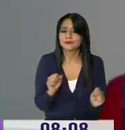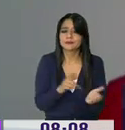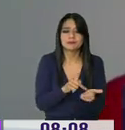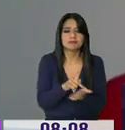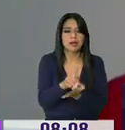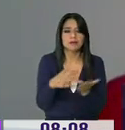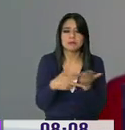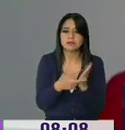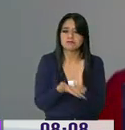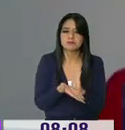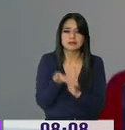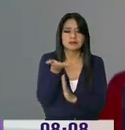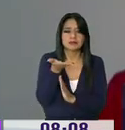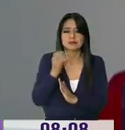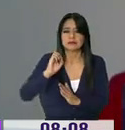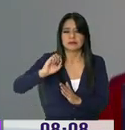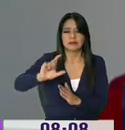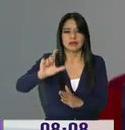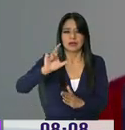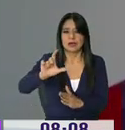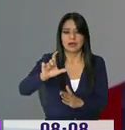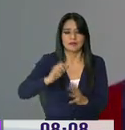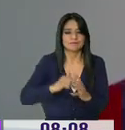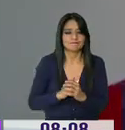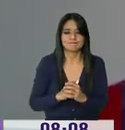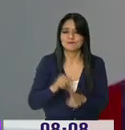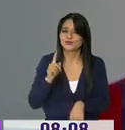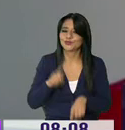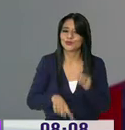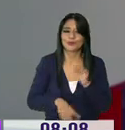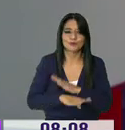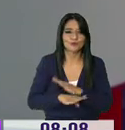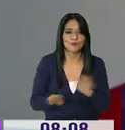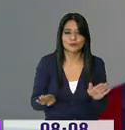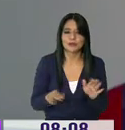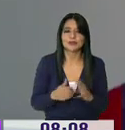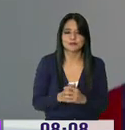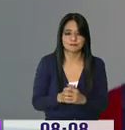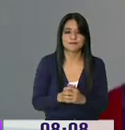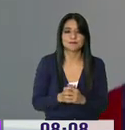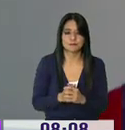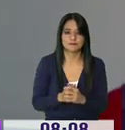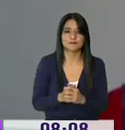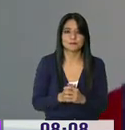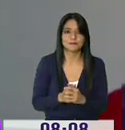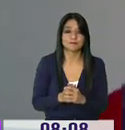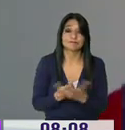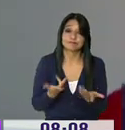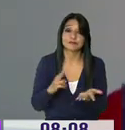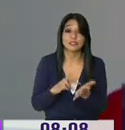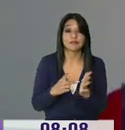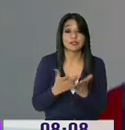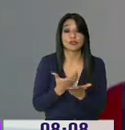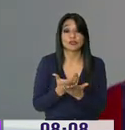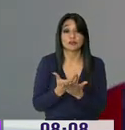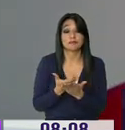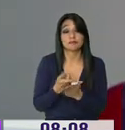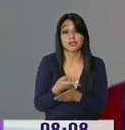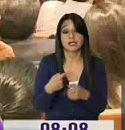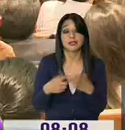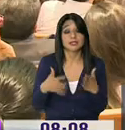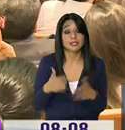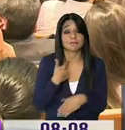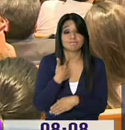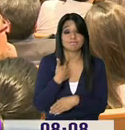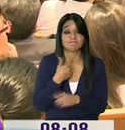que nosotros hagamos un aumento de pasaje del transporte público que afecte a la economía de los quiteños.